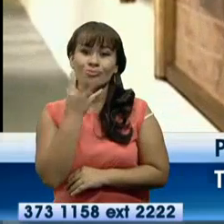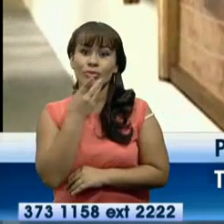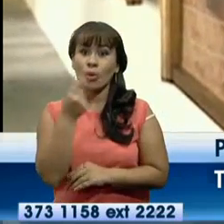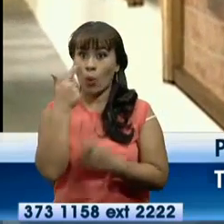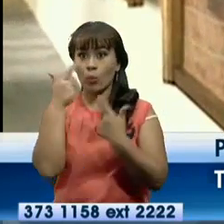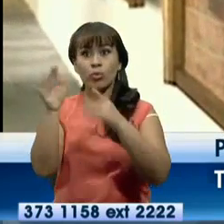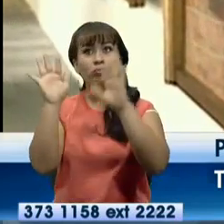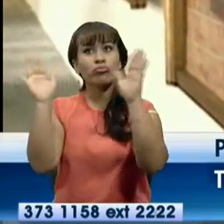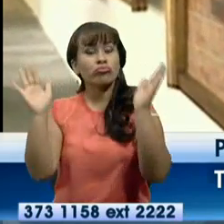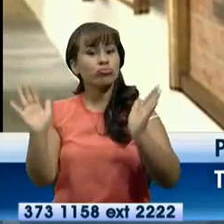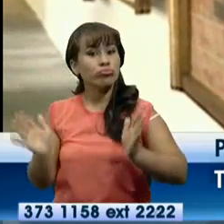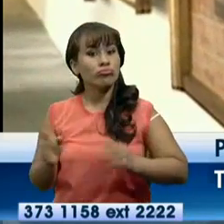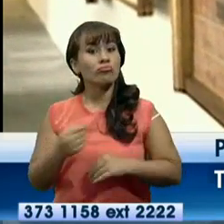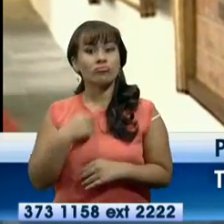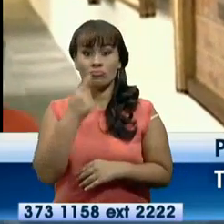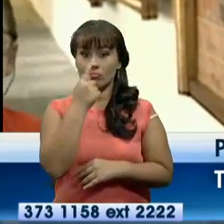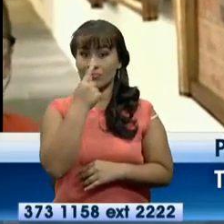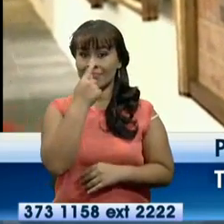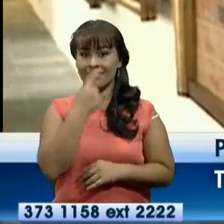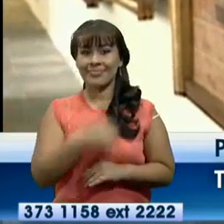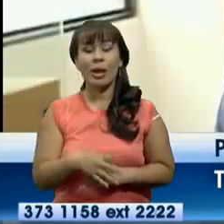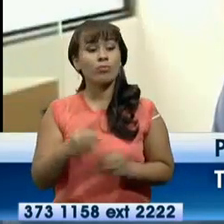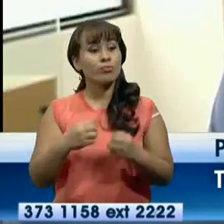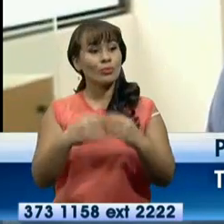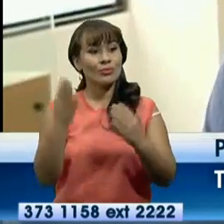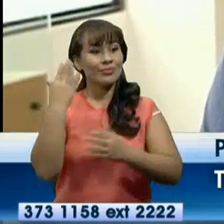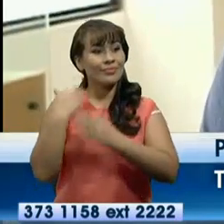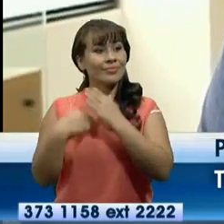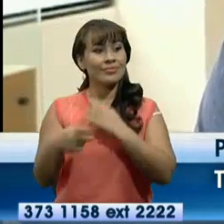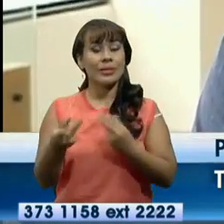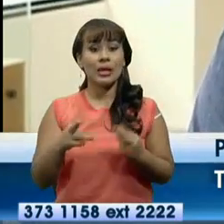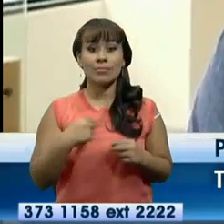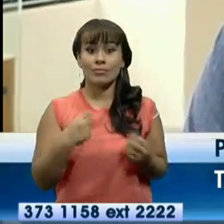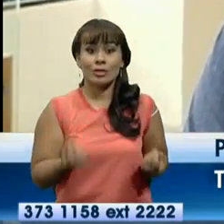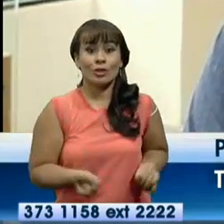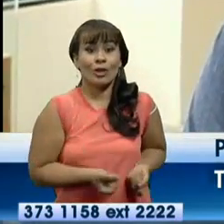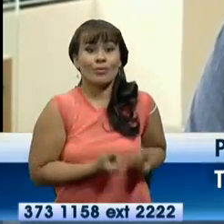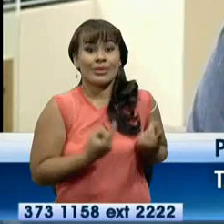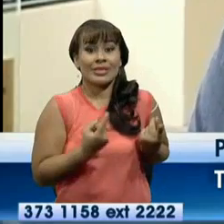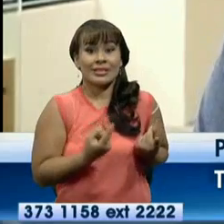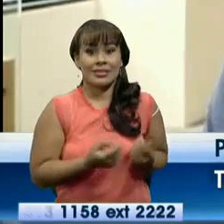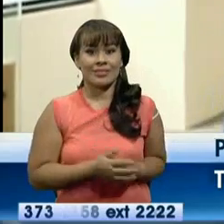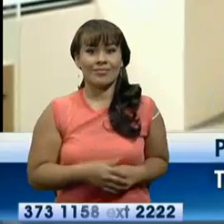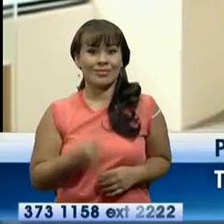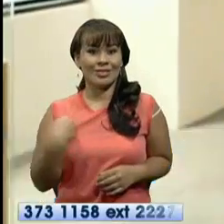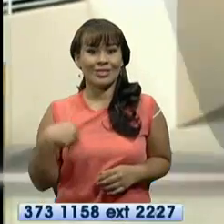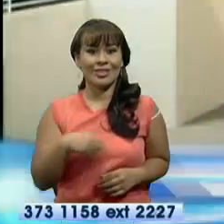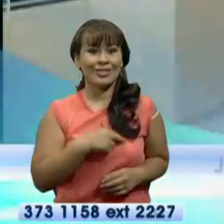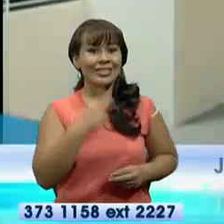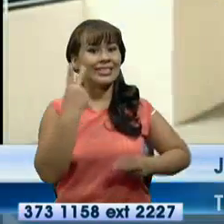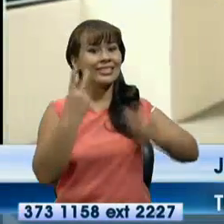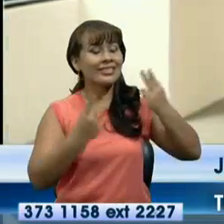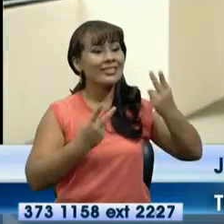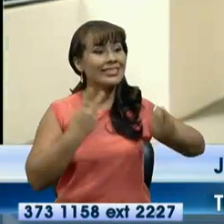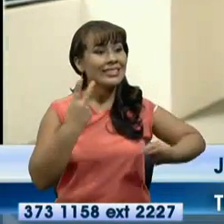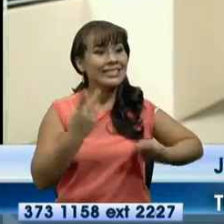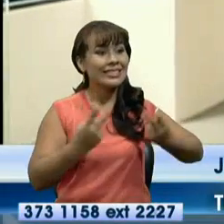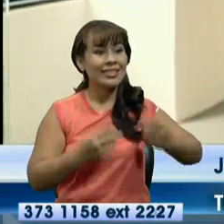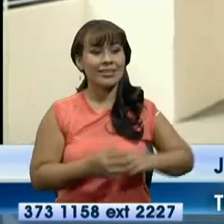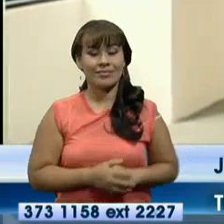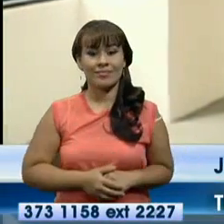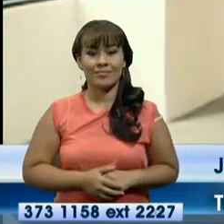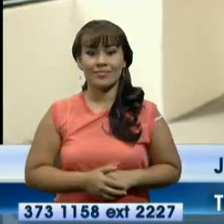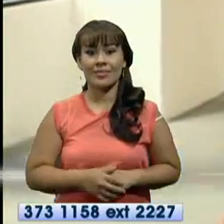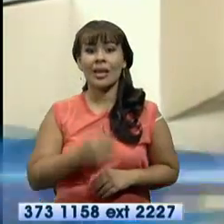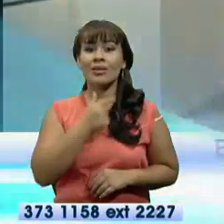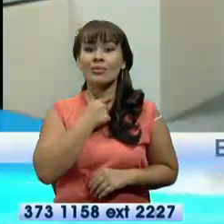conservado y muy interesante, mucha historia. Estoy impresionado, ¿no? O sea, nosotros somos turistas, estamos aquí